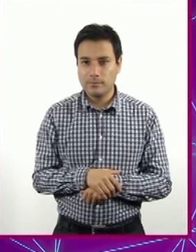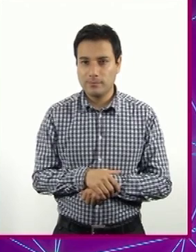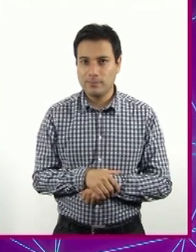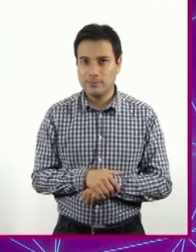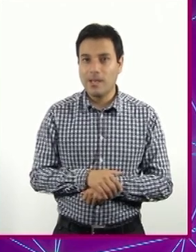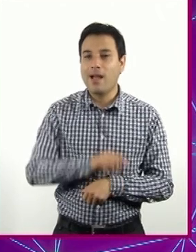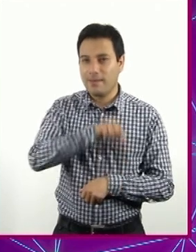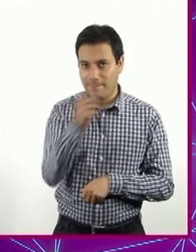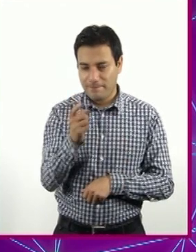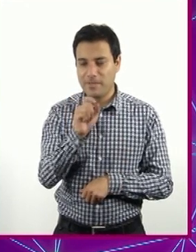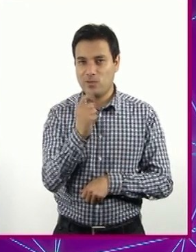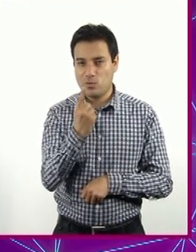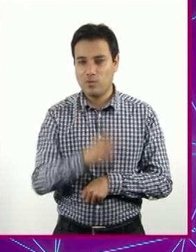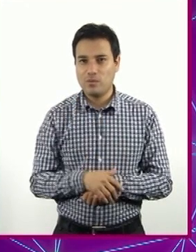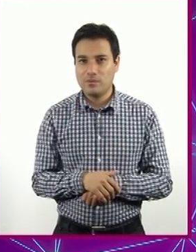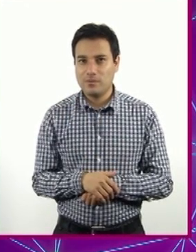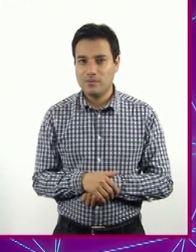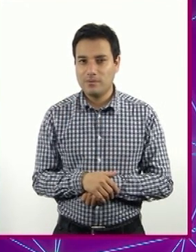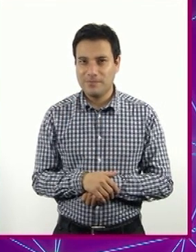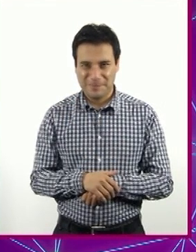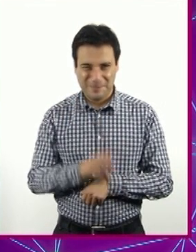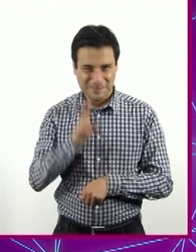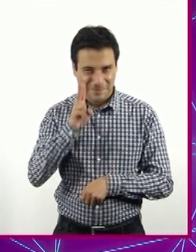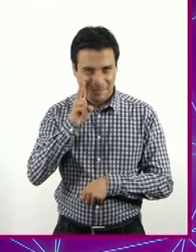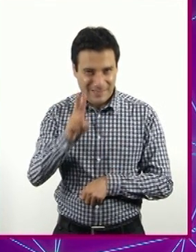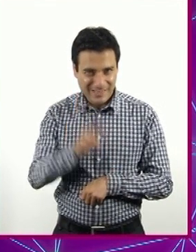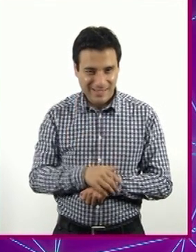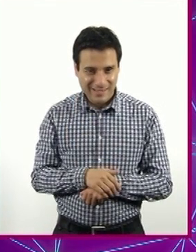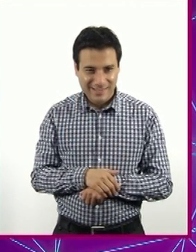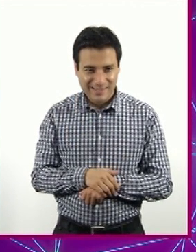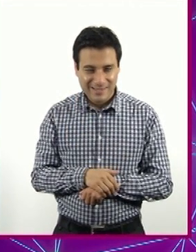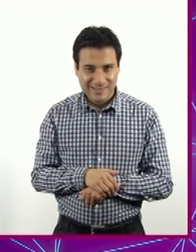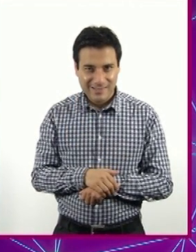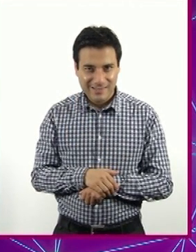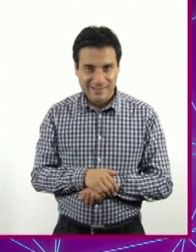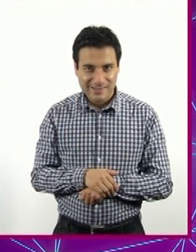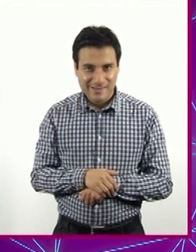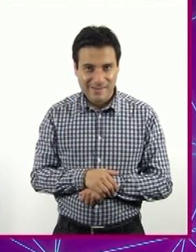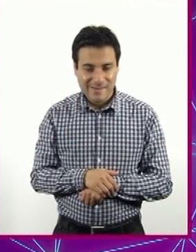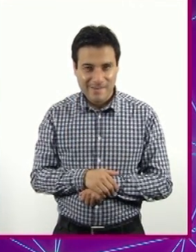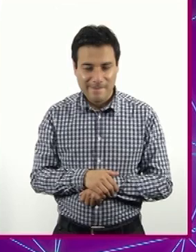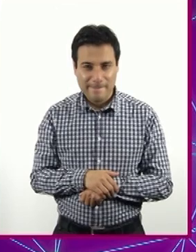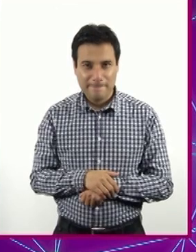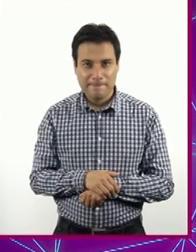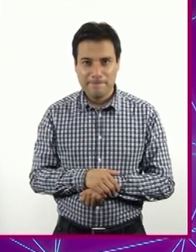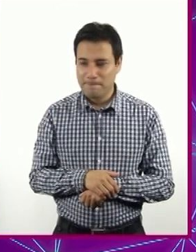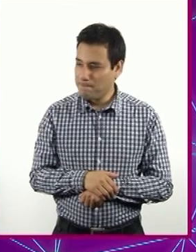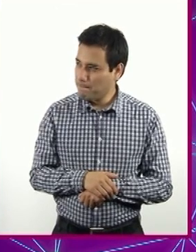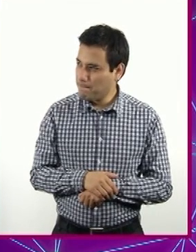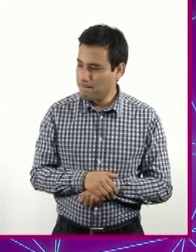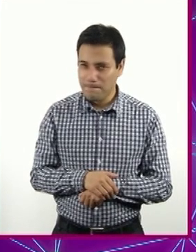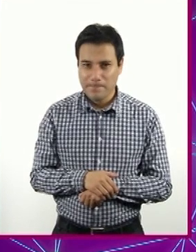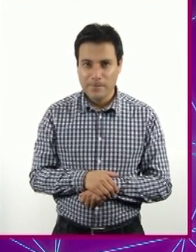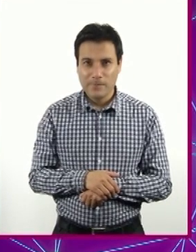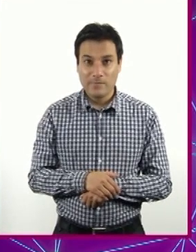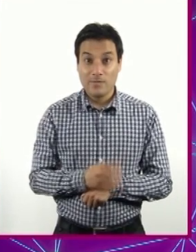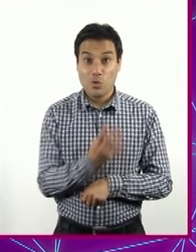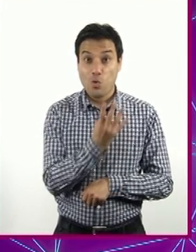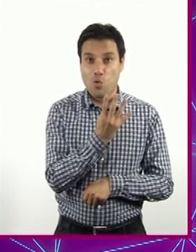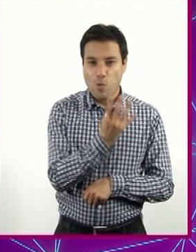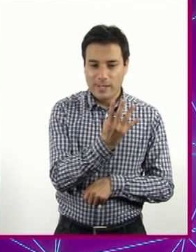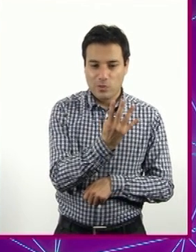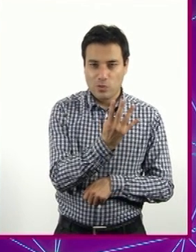la diferencia es 8. Entonces, las primeras diferencias de la sucesión son